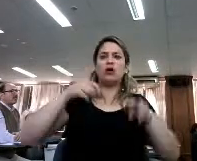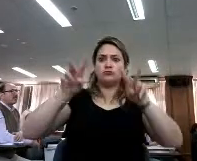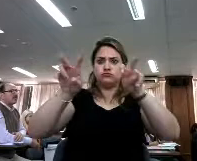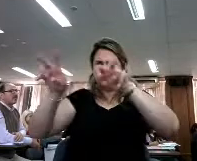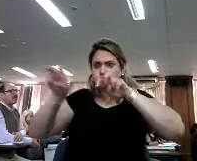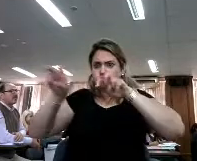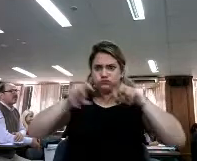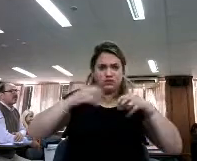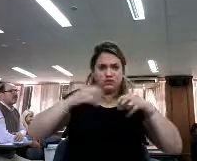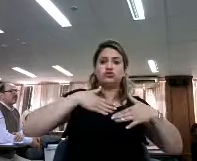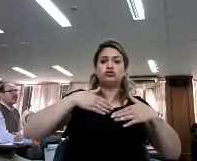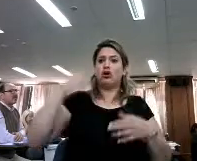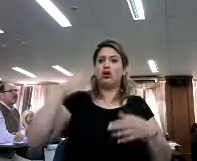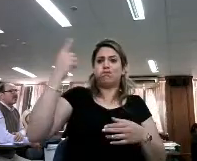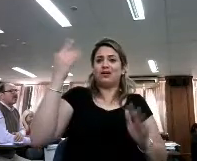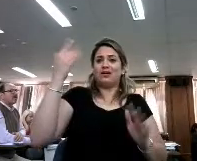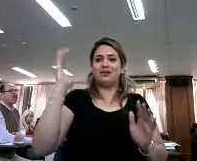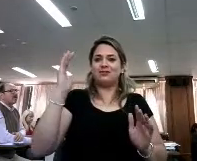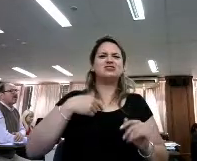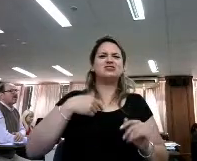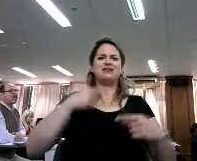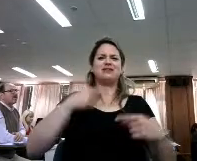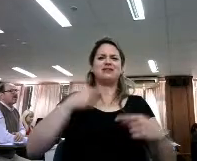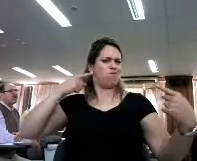en consecuencia tenemos que tumbar el sistema.